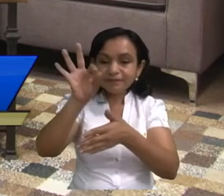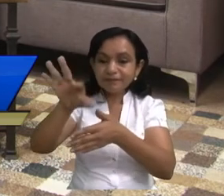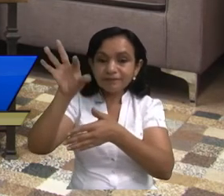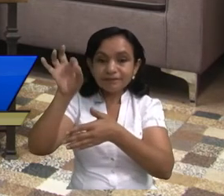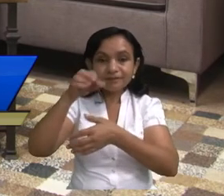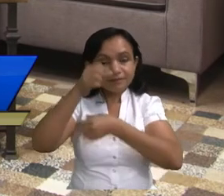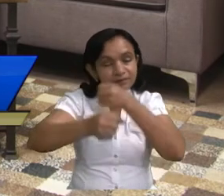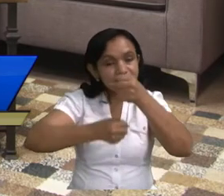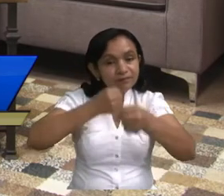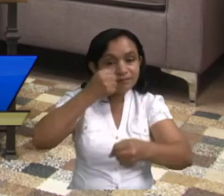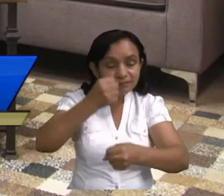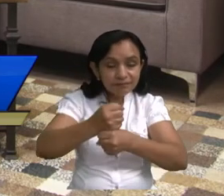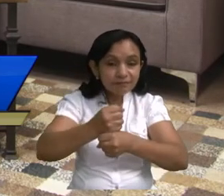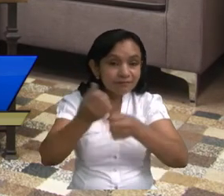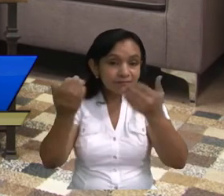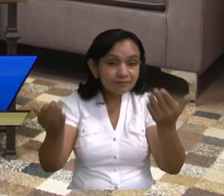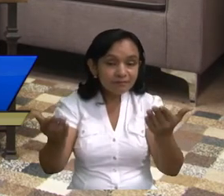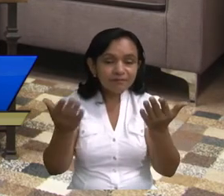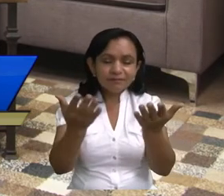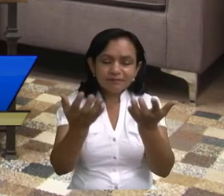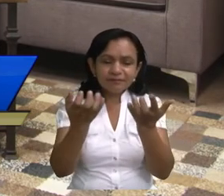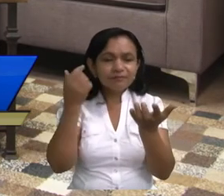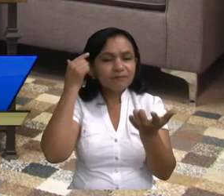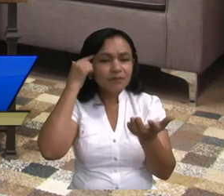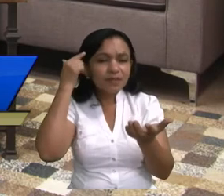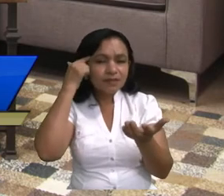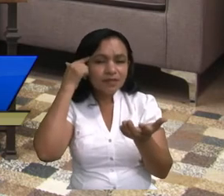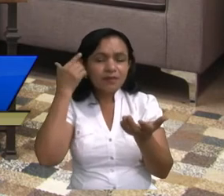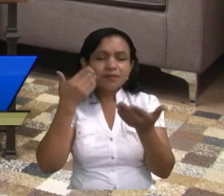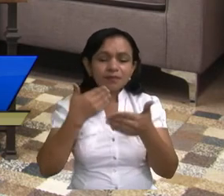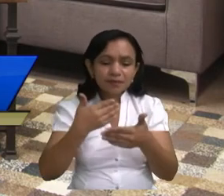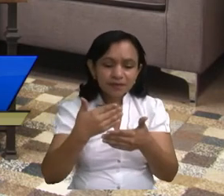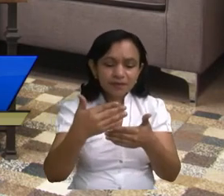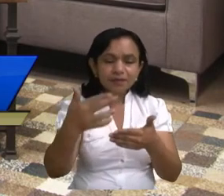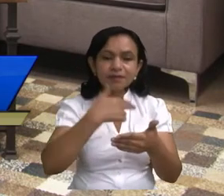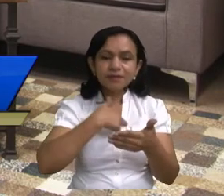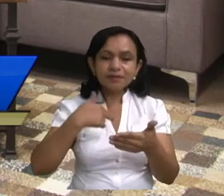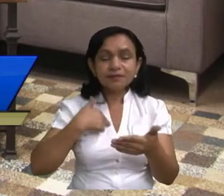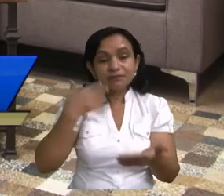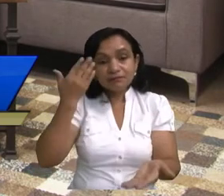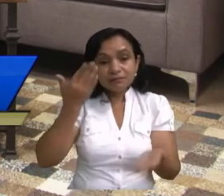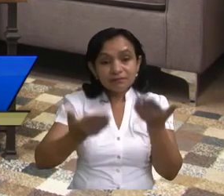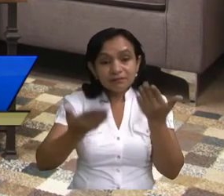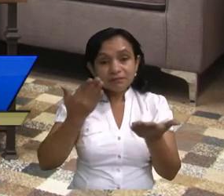año, pues estamos, nosotros creemos que ya cuando hagamos el proceso, quizás vamos a